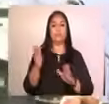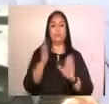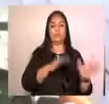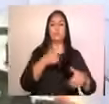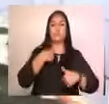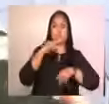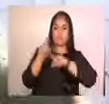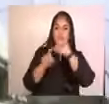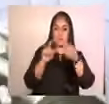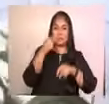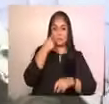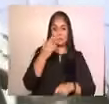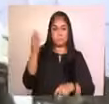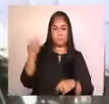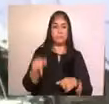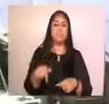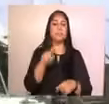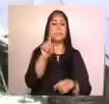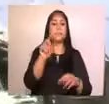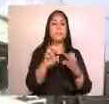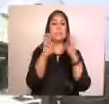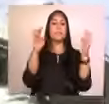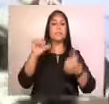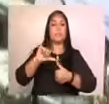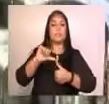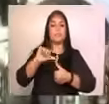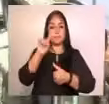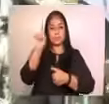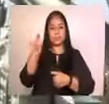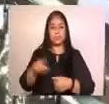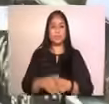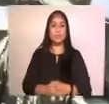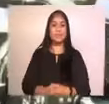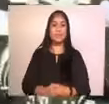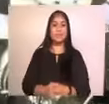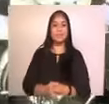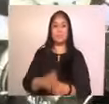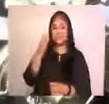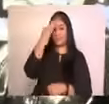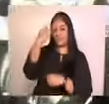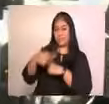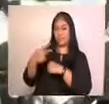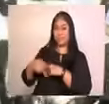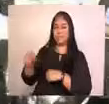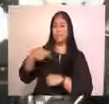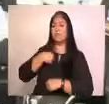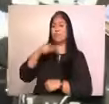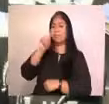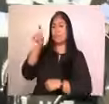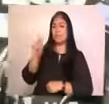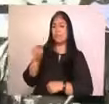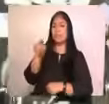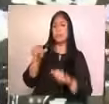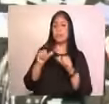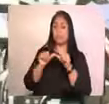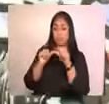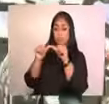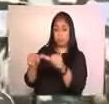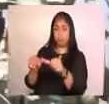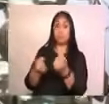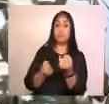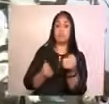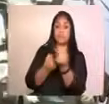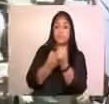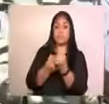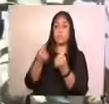de prensa con Jocelyn Santizo del Diario de Centroamérica. Buenas tardes, presidente. Mi pregunta es si continuarán reforzando los